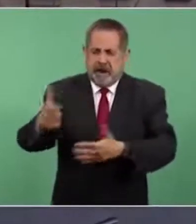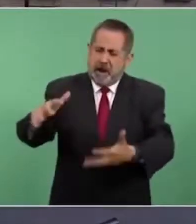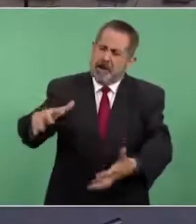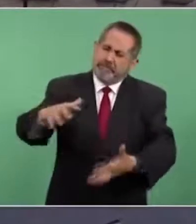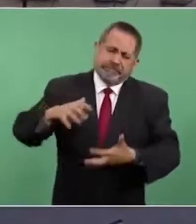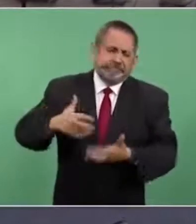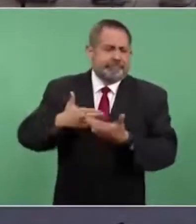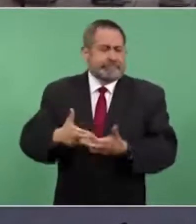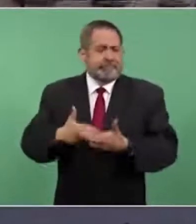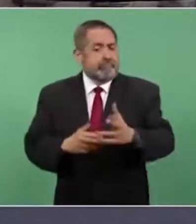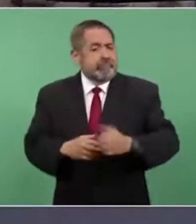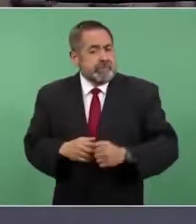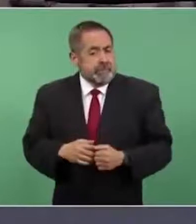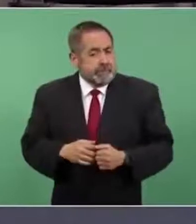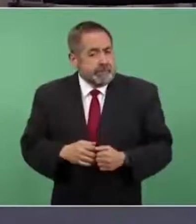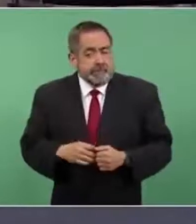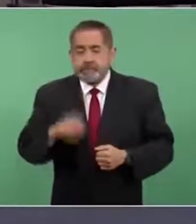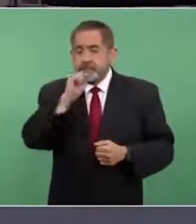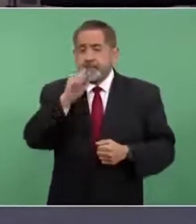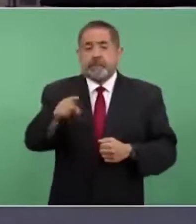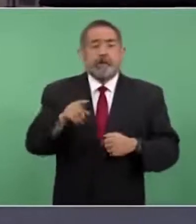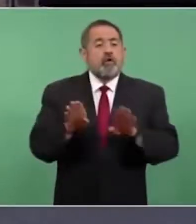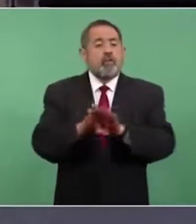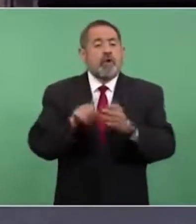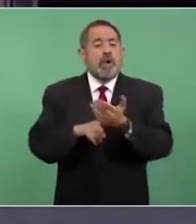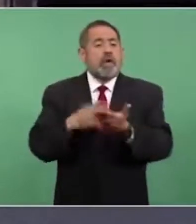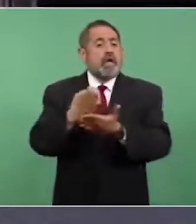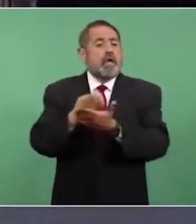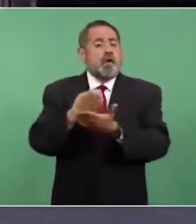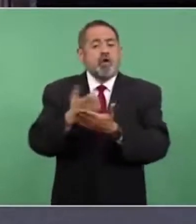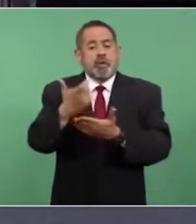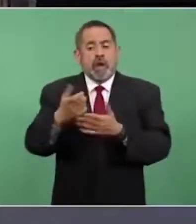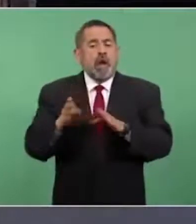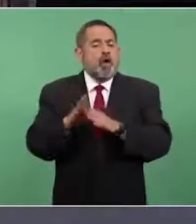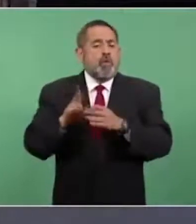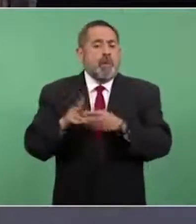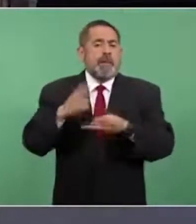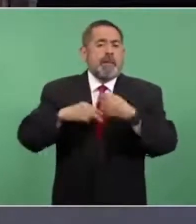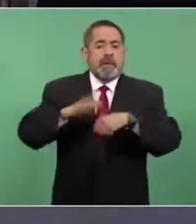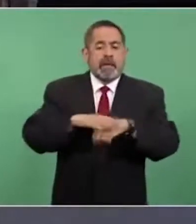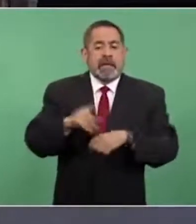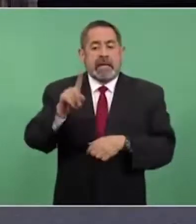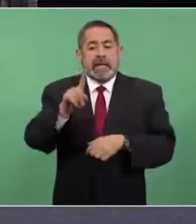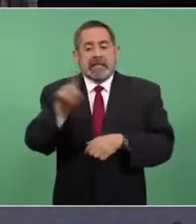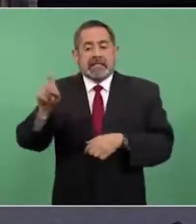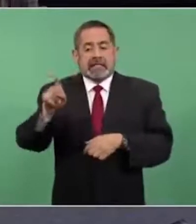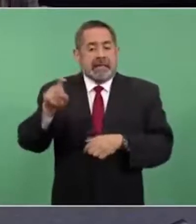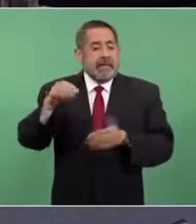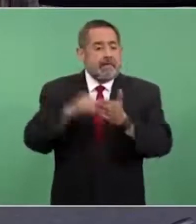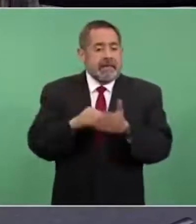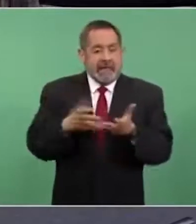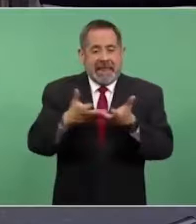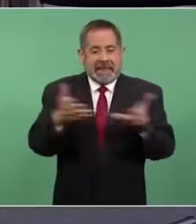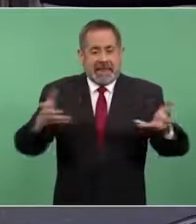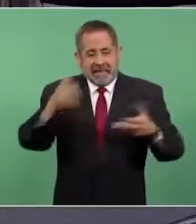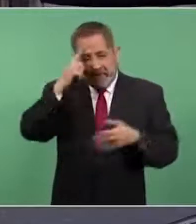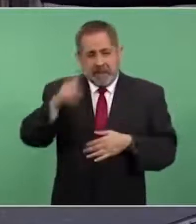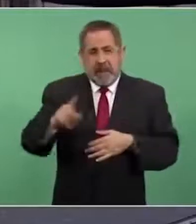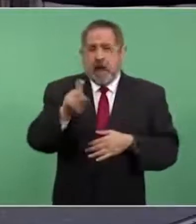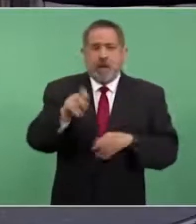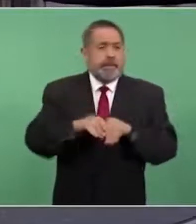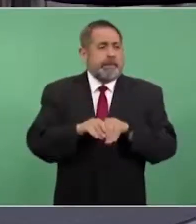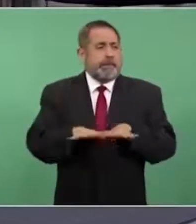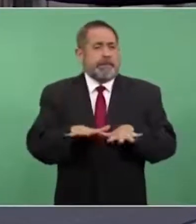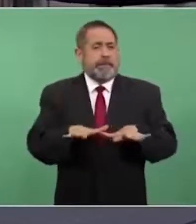impulsaremos la economía con la incorporación de 100,000 hectáreas de canales de riego que